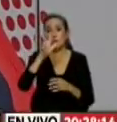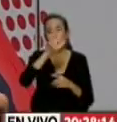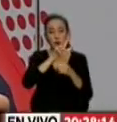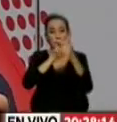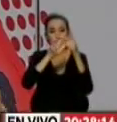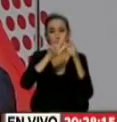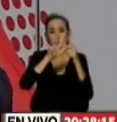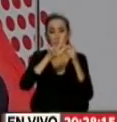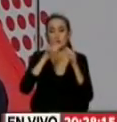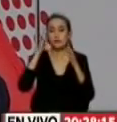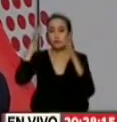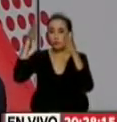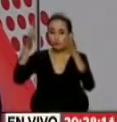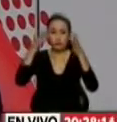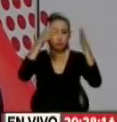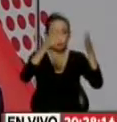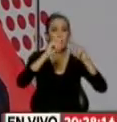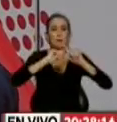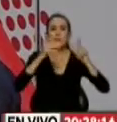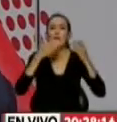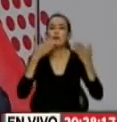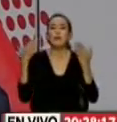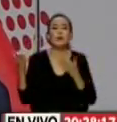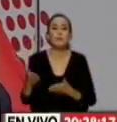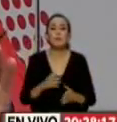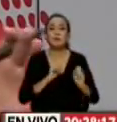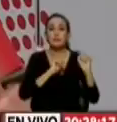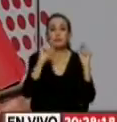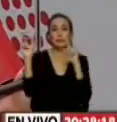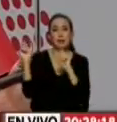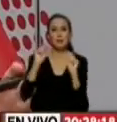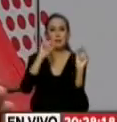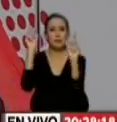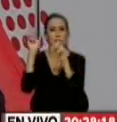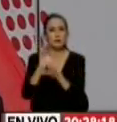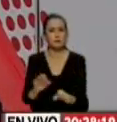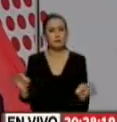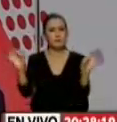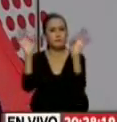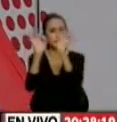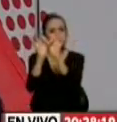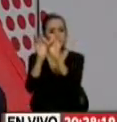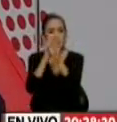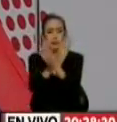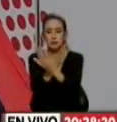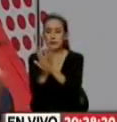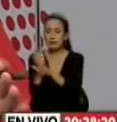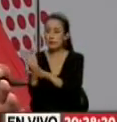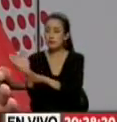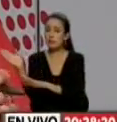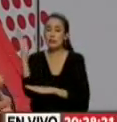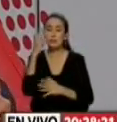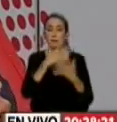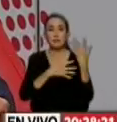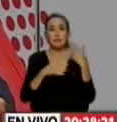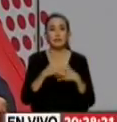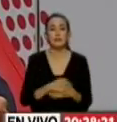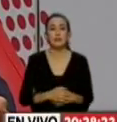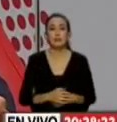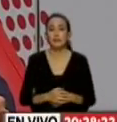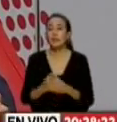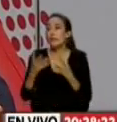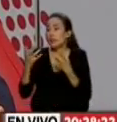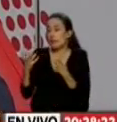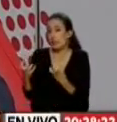principales destinos. Pero entonces, ¿qué es lo que termina pasando? Es la migración más importante que se ha dado en toda la historia contemporánea latinoamericana. De hecho,